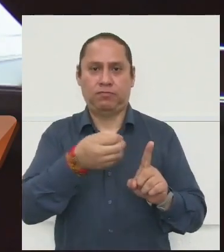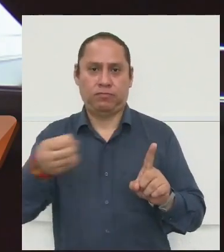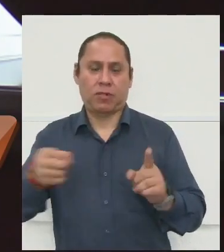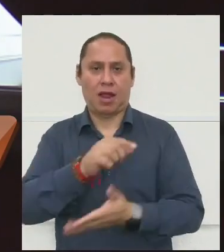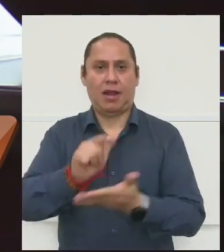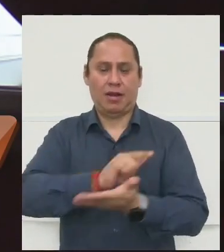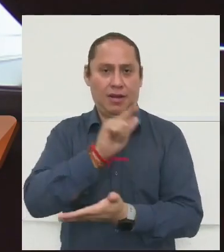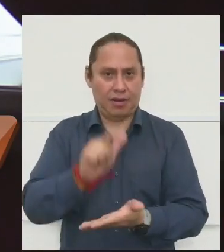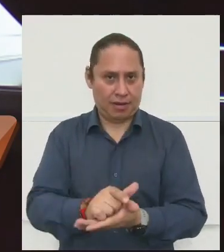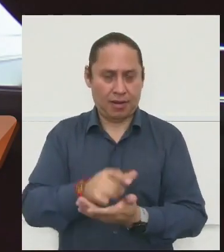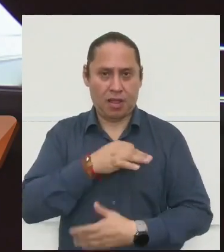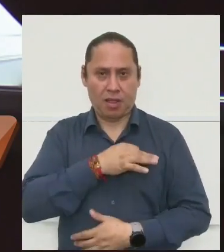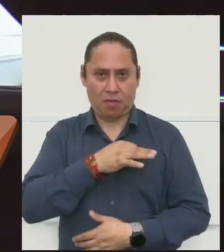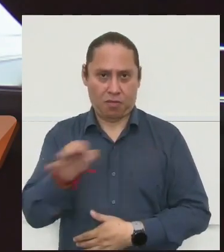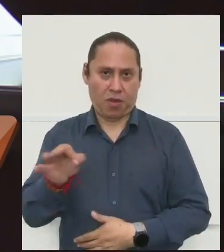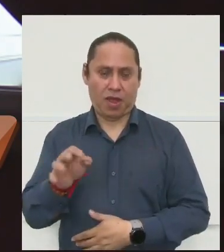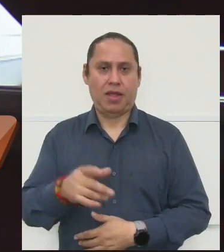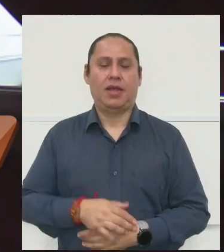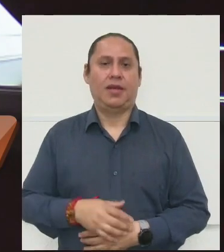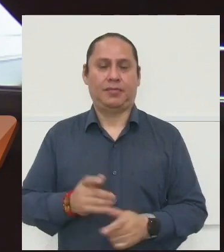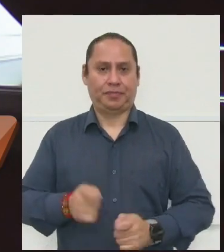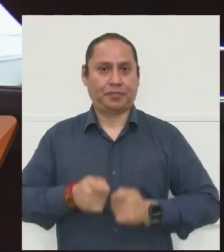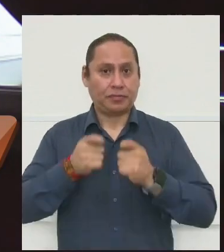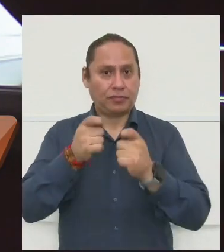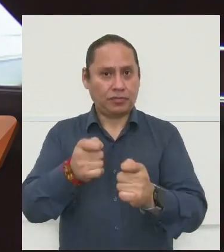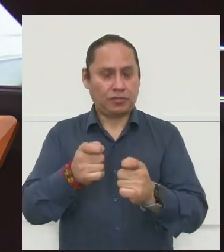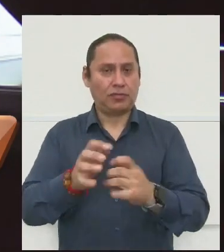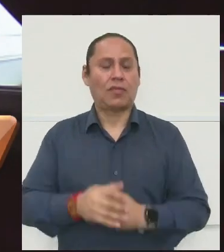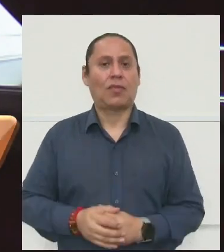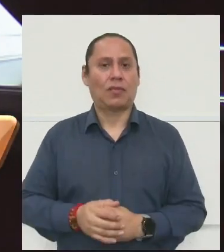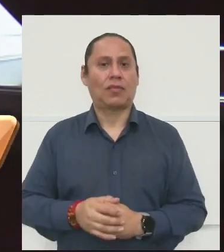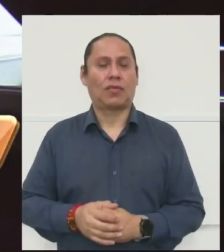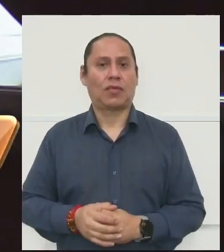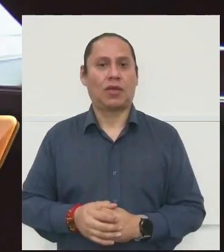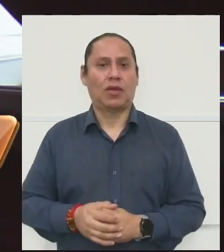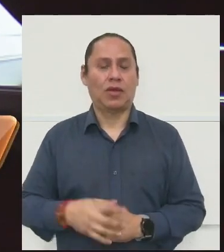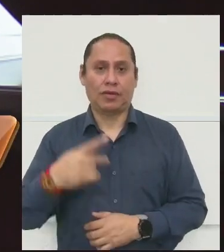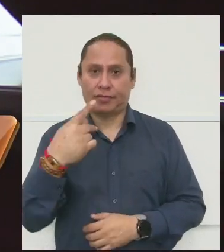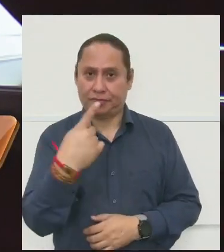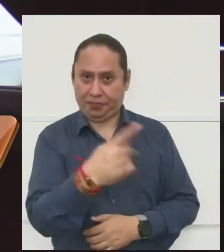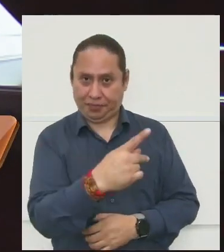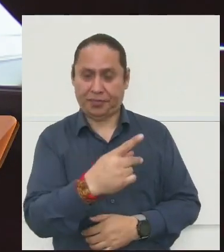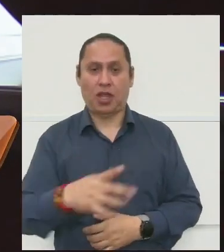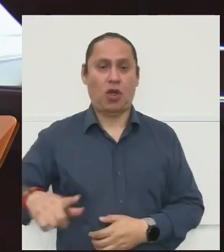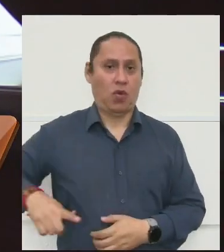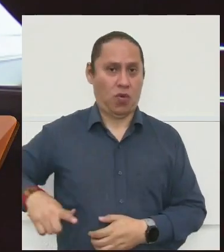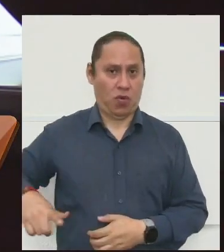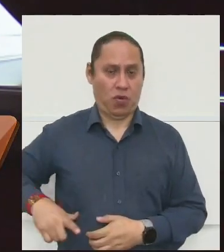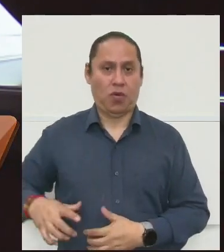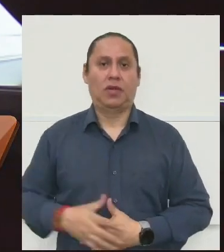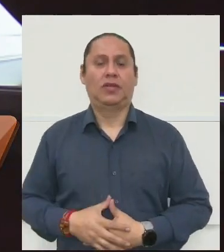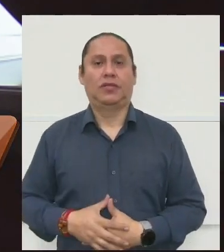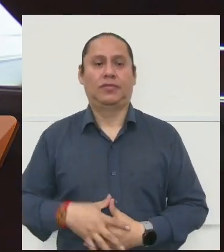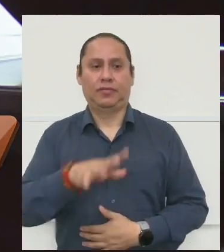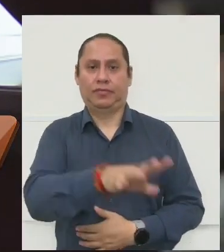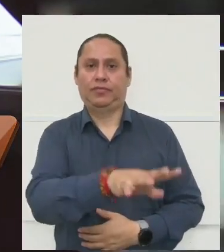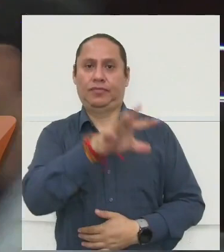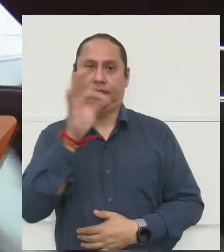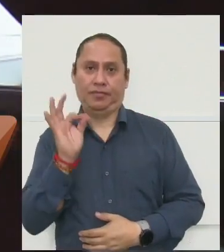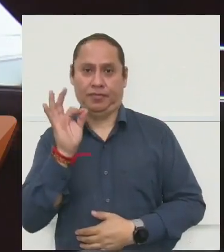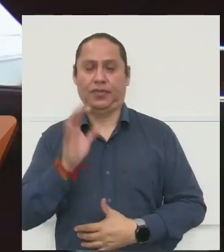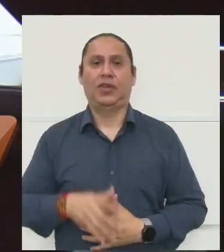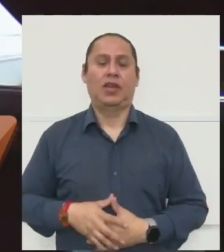legal Me permito hacer de su conocimiento que el ejecutivo a mi cargo nombró como magistrado de la sala